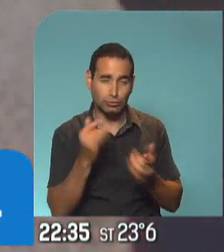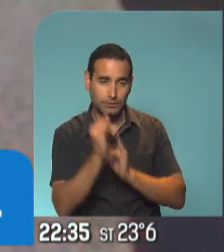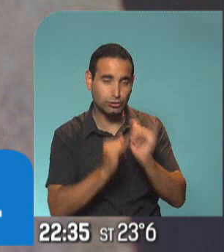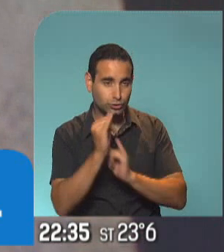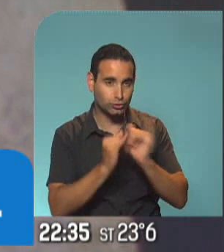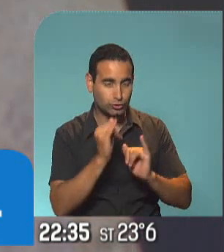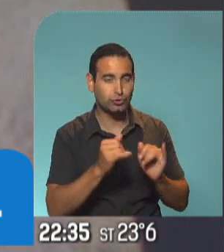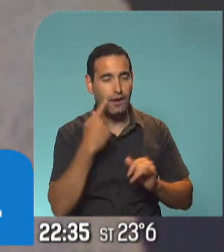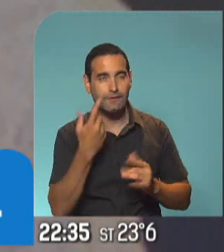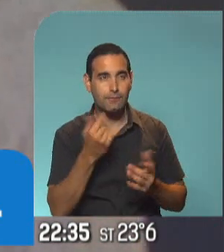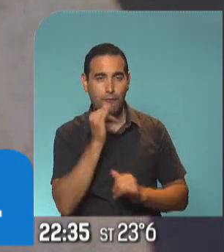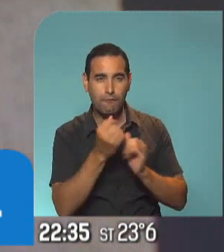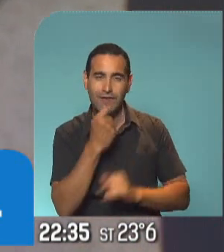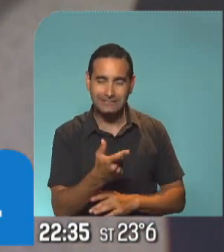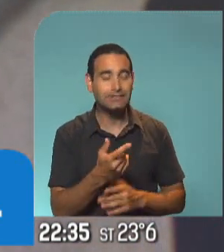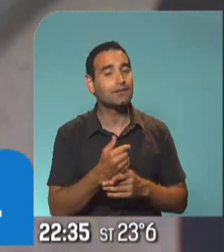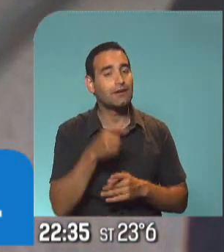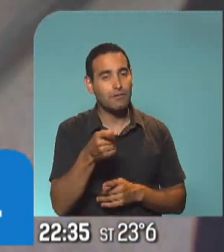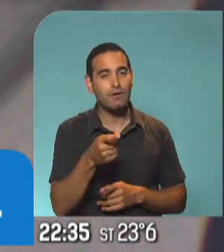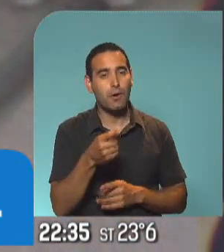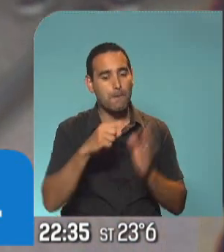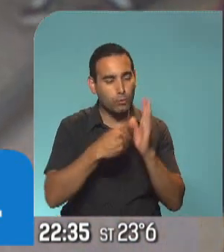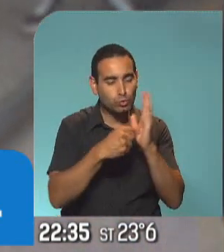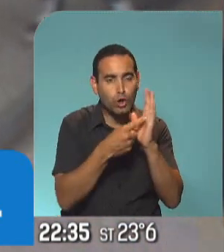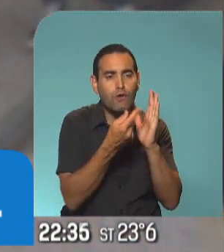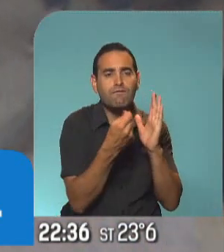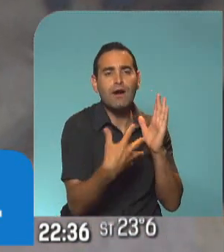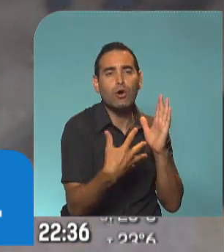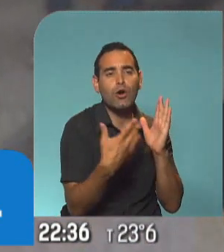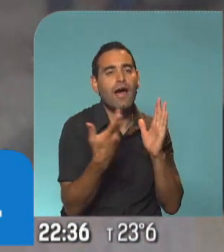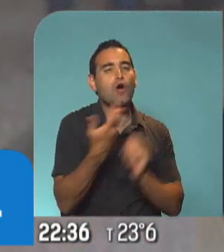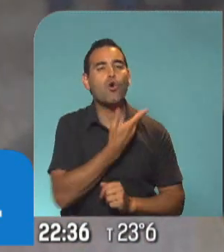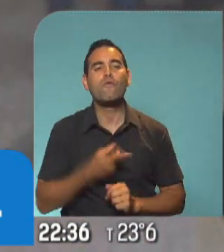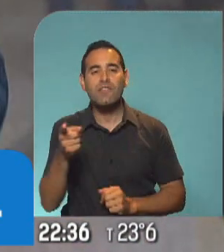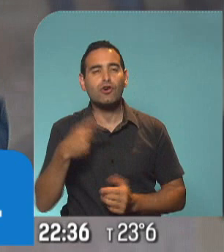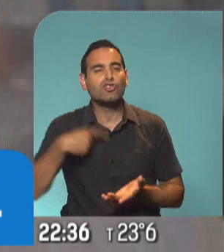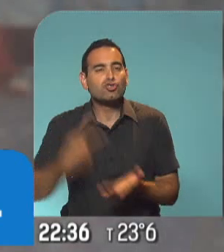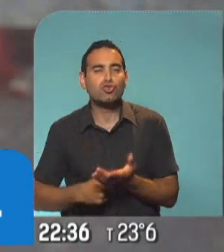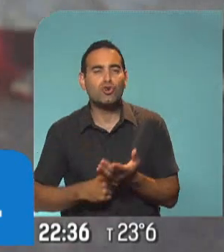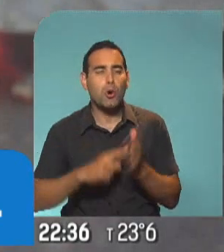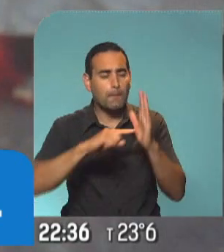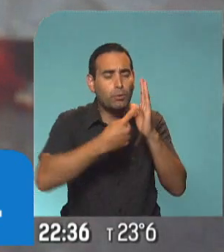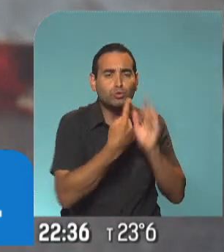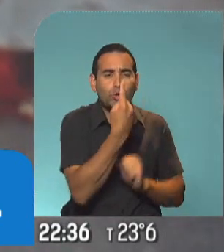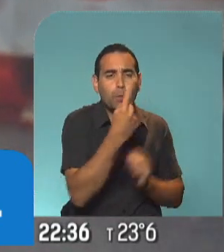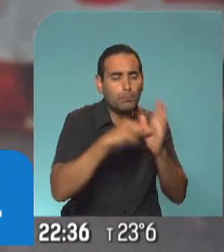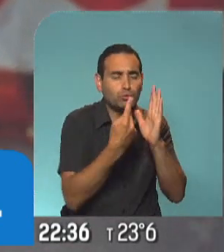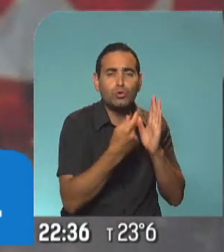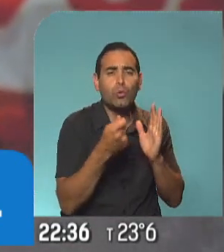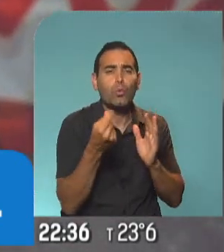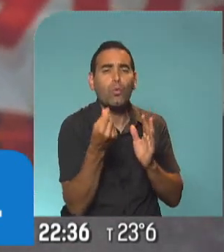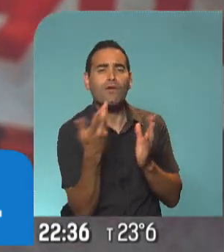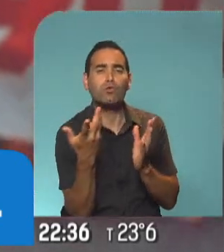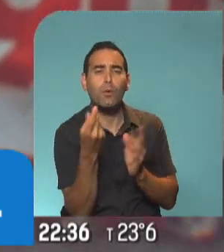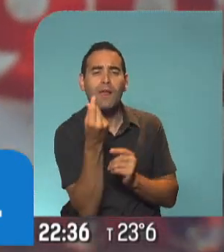explicarlo relativamente fácil, el valor del punto es el gobierno quien va a decidir con la evolución de los años